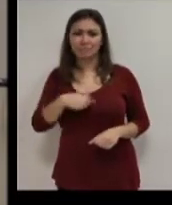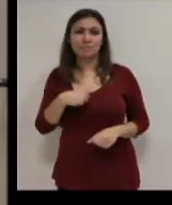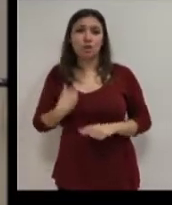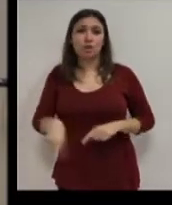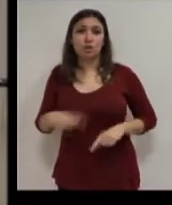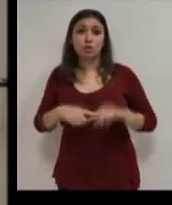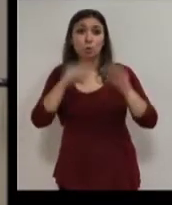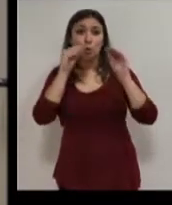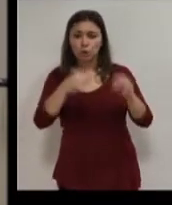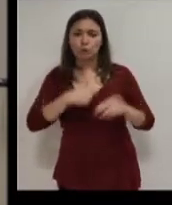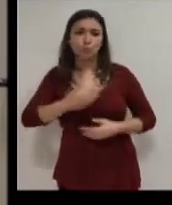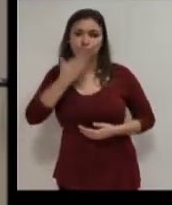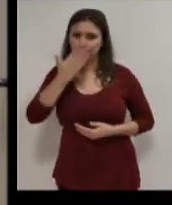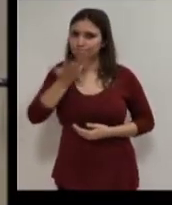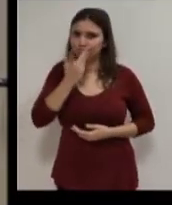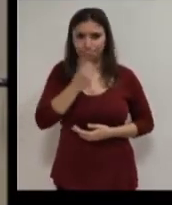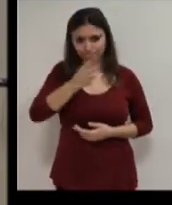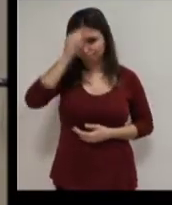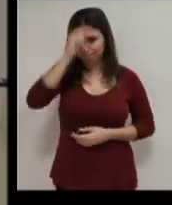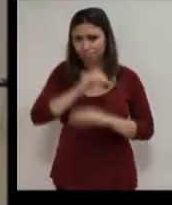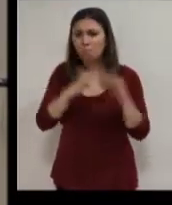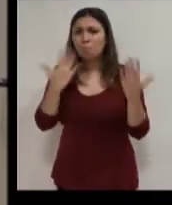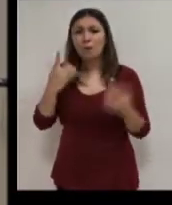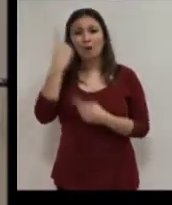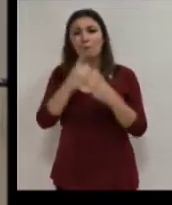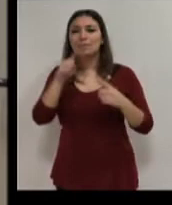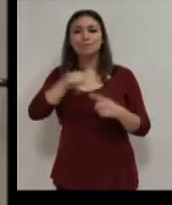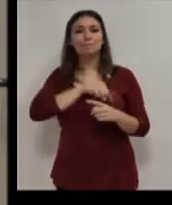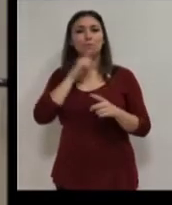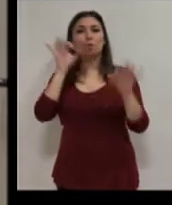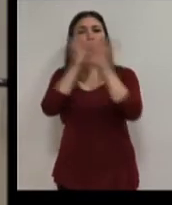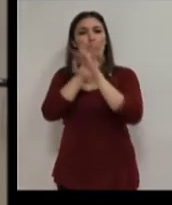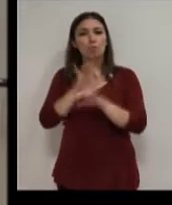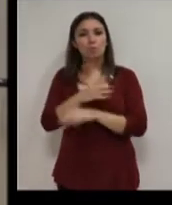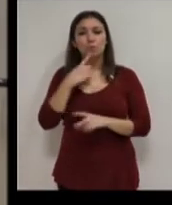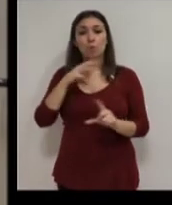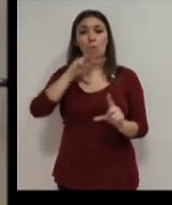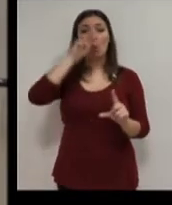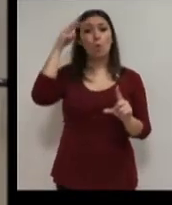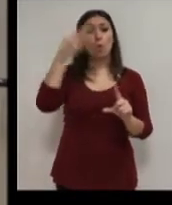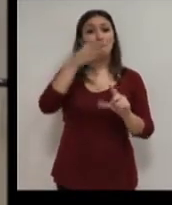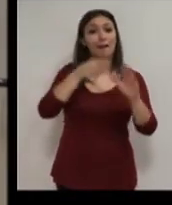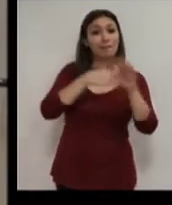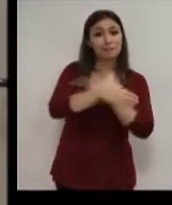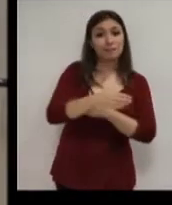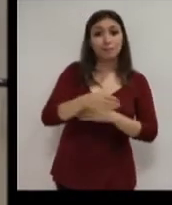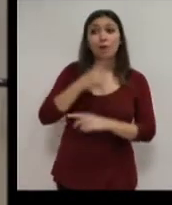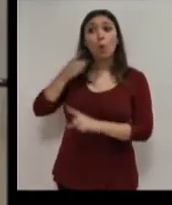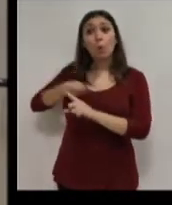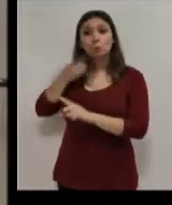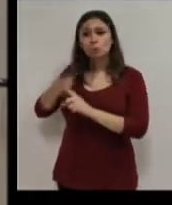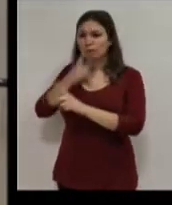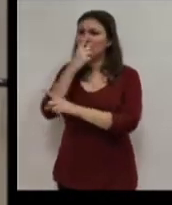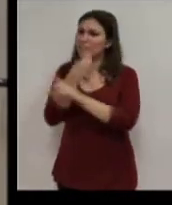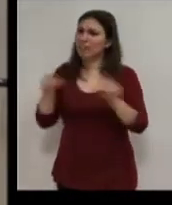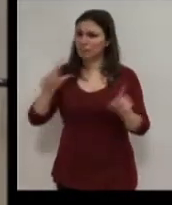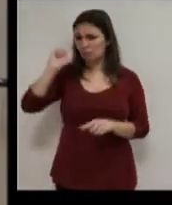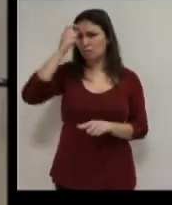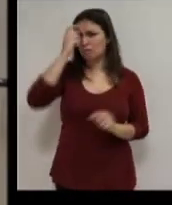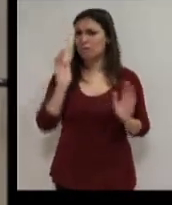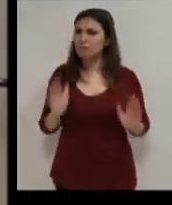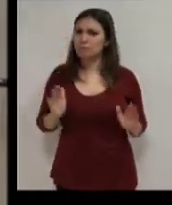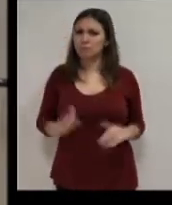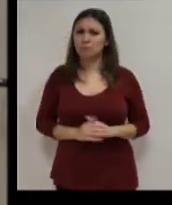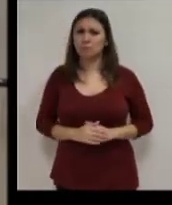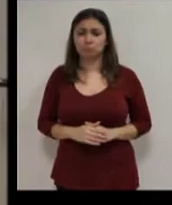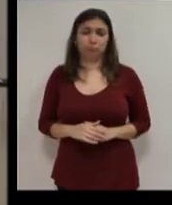desde mi mayor ignorancia en los temas propios vuestros, pero muchas veces confundimos también una página web accesible con una